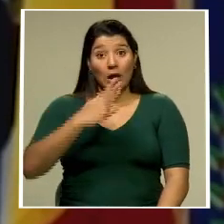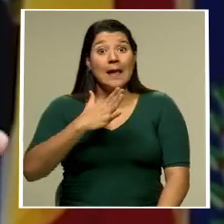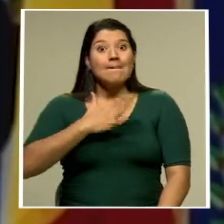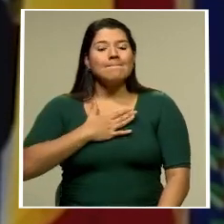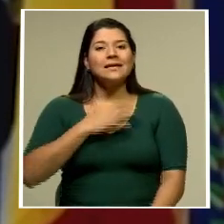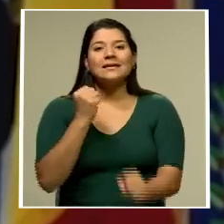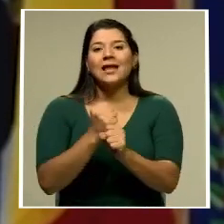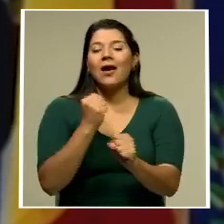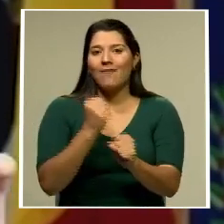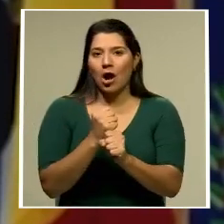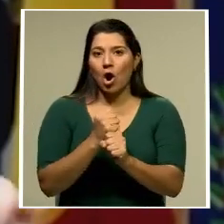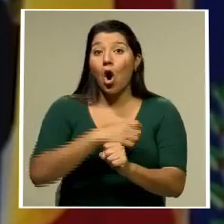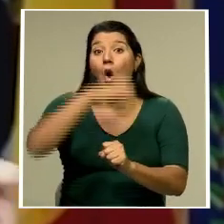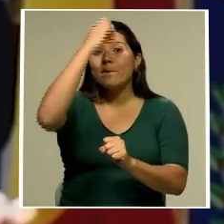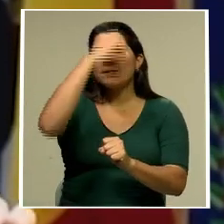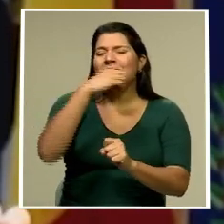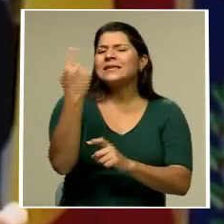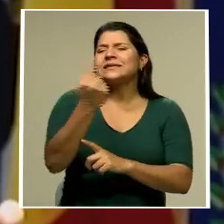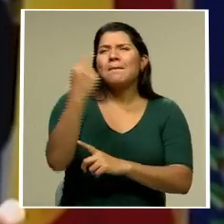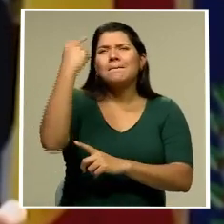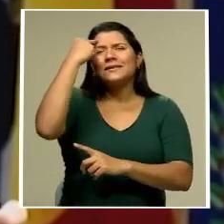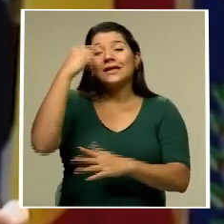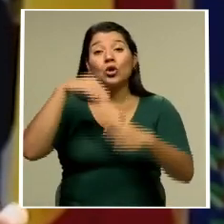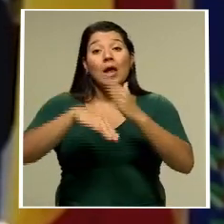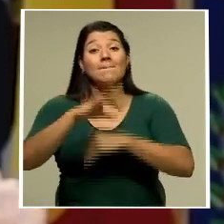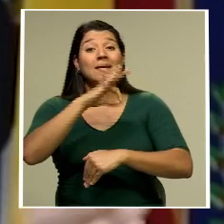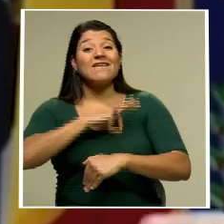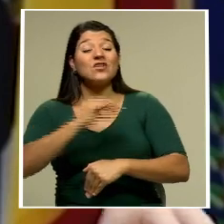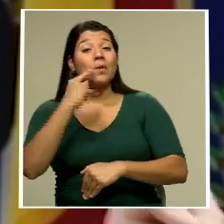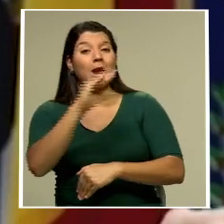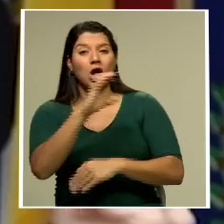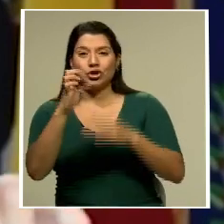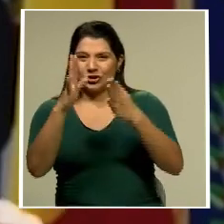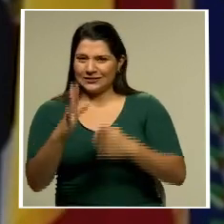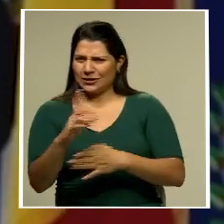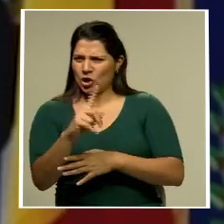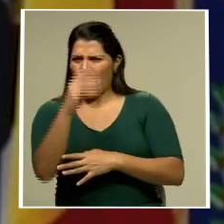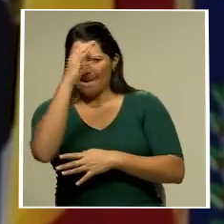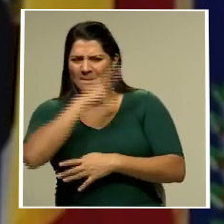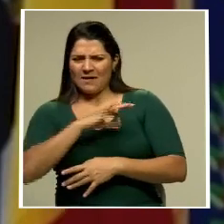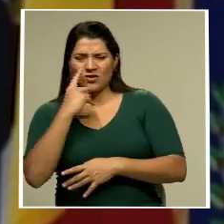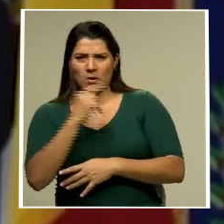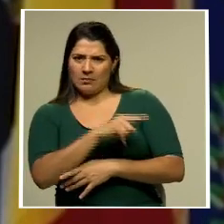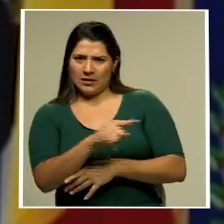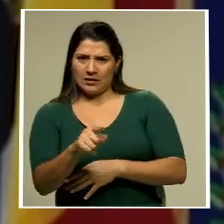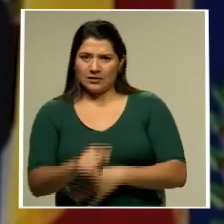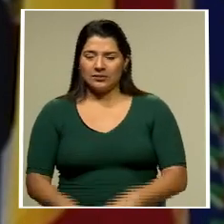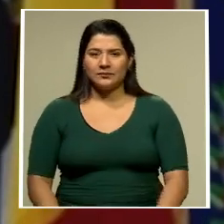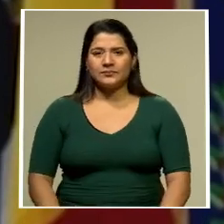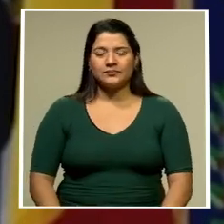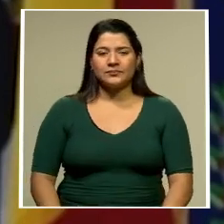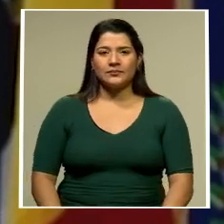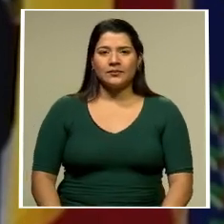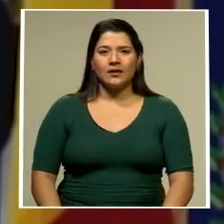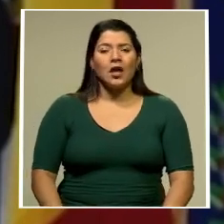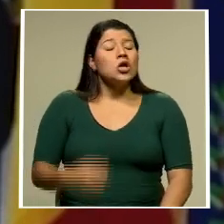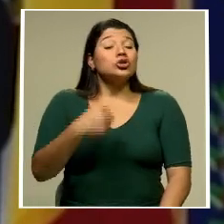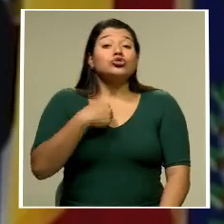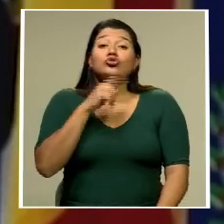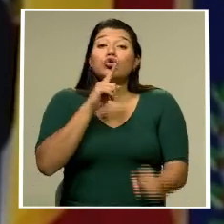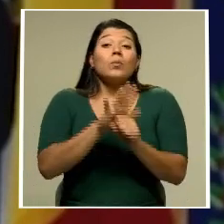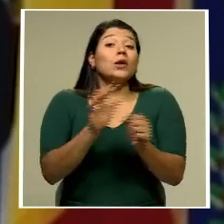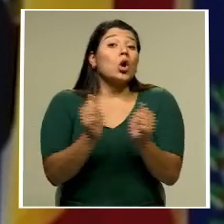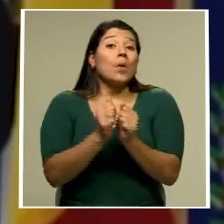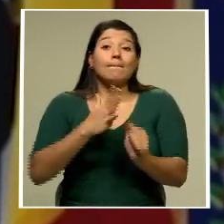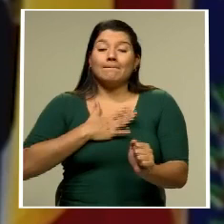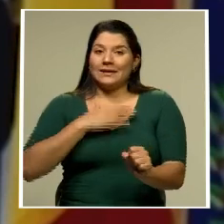en función de las y los costarricenses, no de visiones sectoriales o políticas. Y estoy cumpliendo con mi trabajo